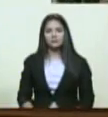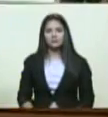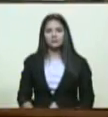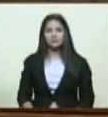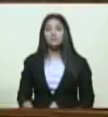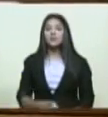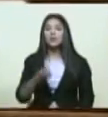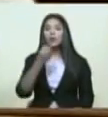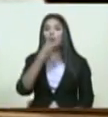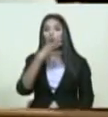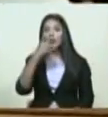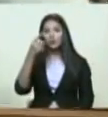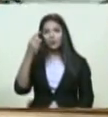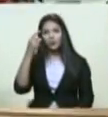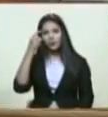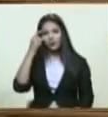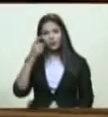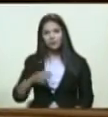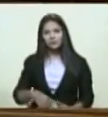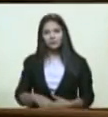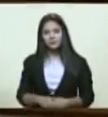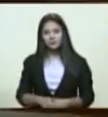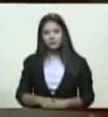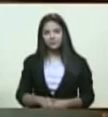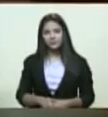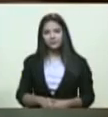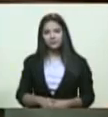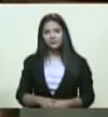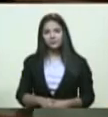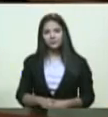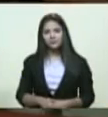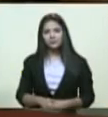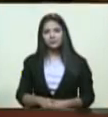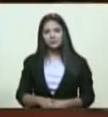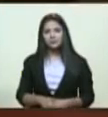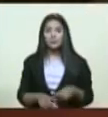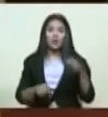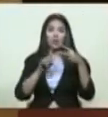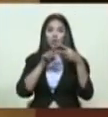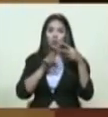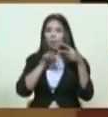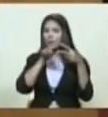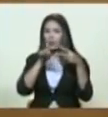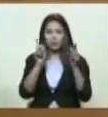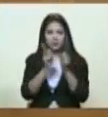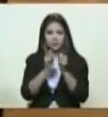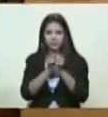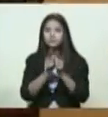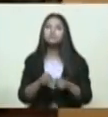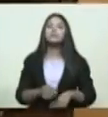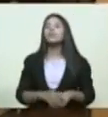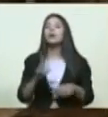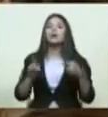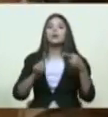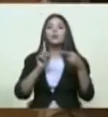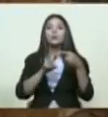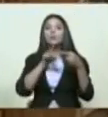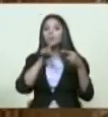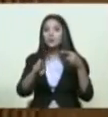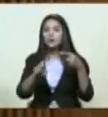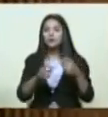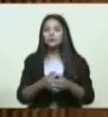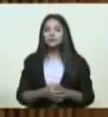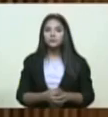Buenos días, fiscal. Buenos días, Juan. ¿Cómo está? Mire, yo quería hacerle dos consultas rápidamente. Una es,